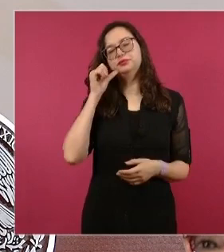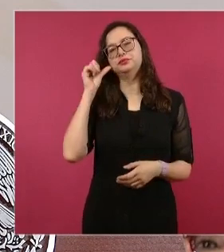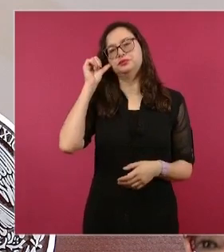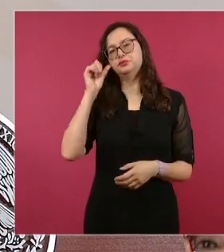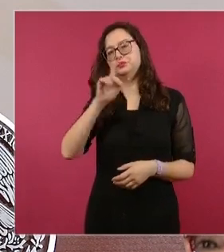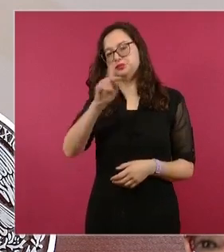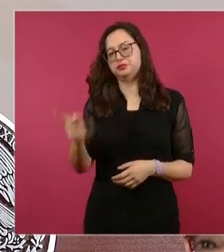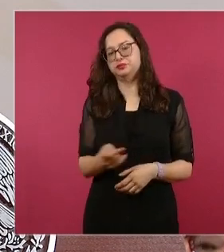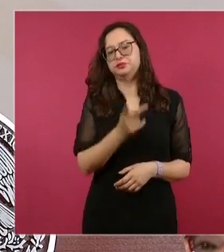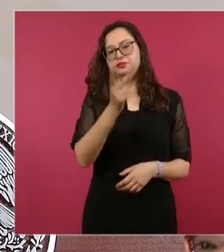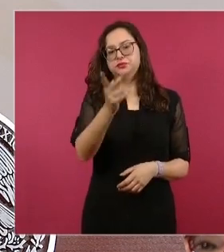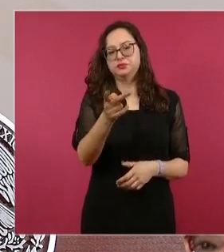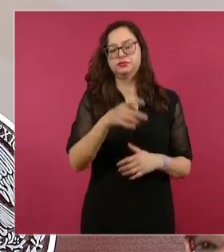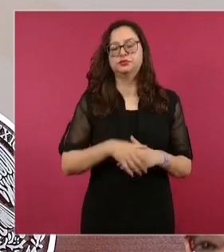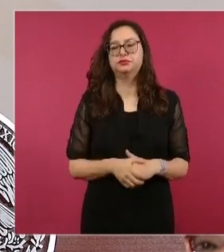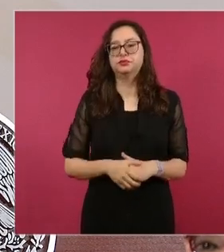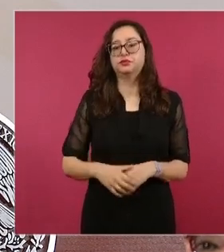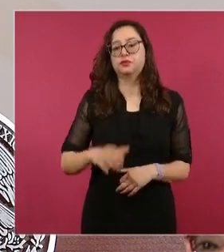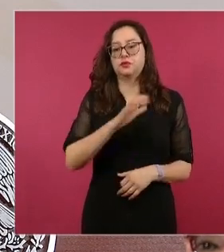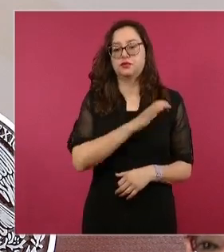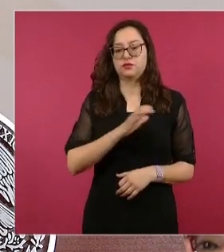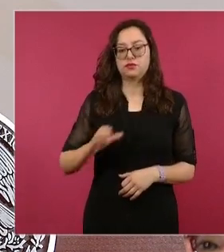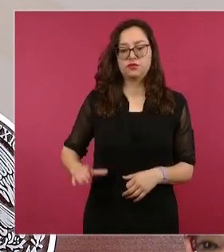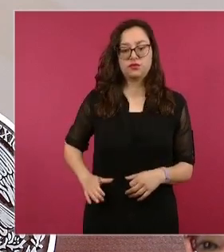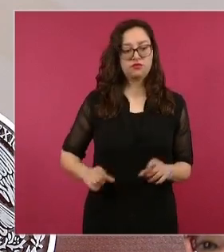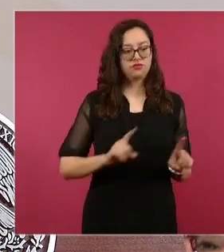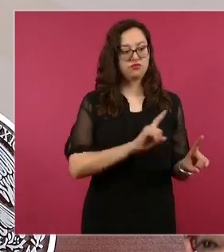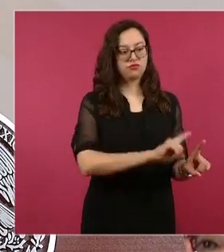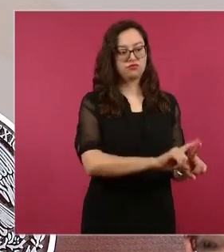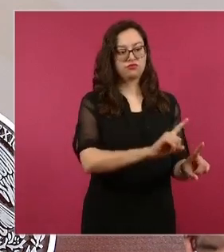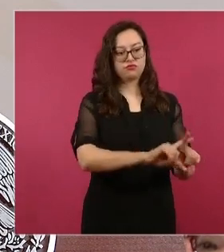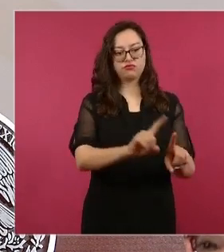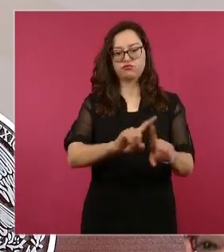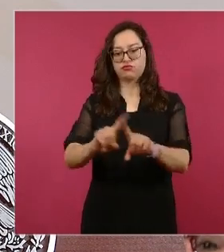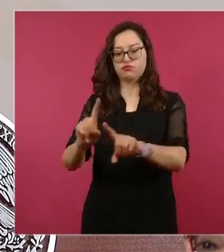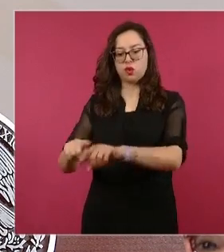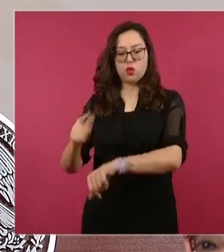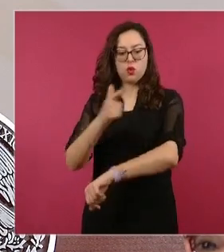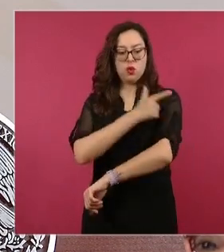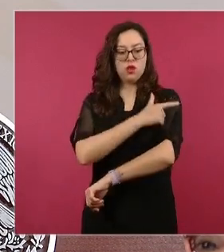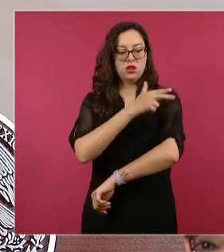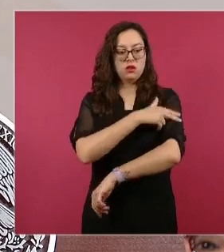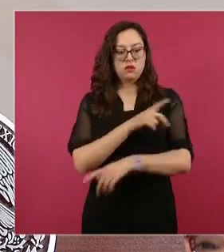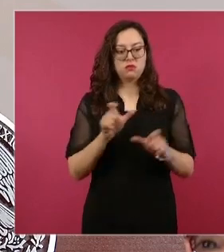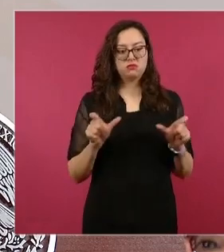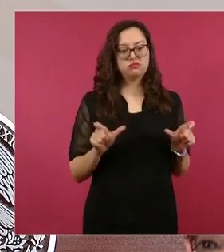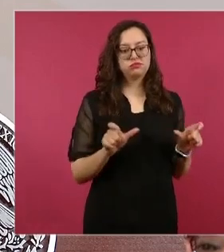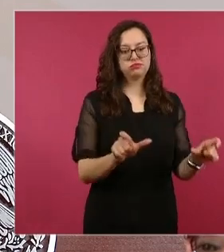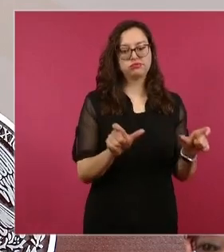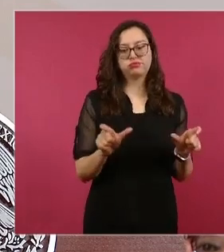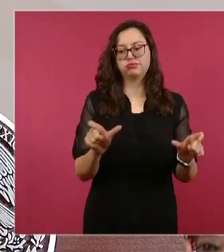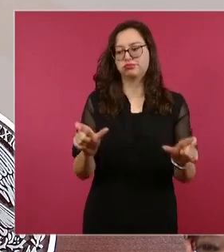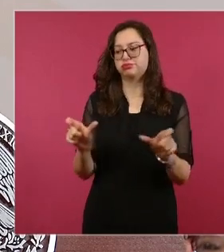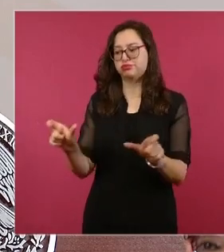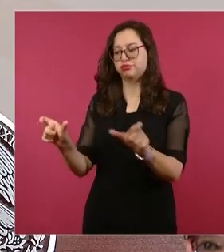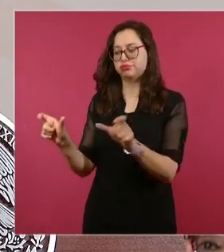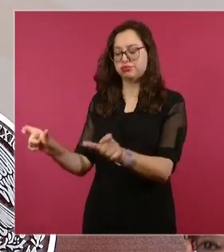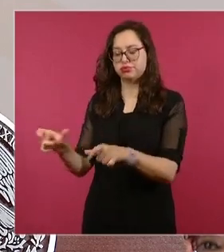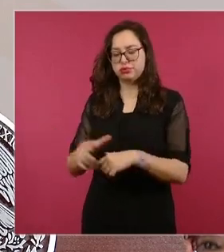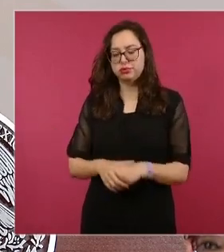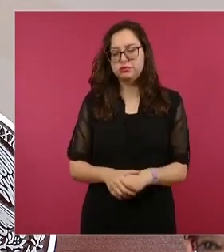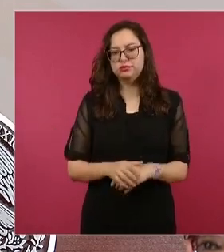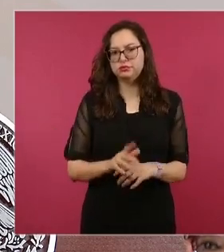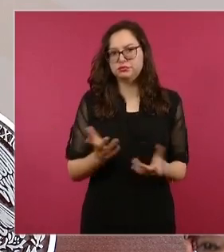seguridad a los candidatos. El manejo de los recursos de la Guardia Nacional se lleva a cabo acatando las disposiciones y